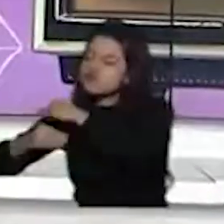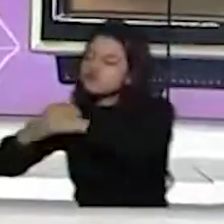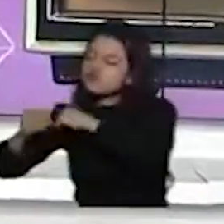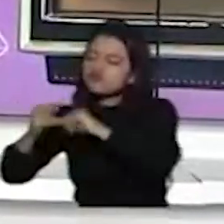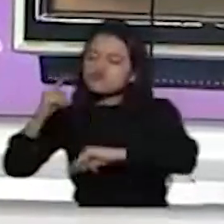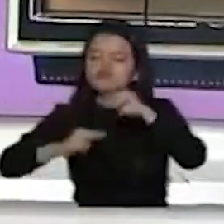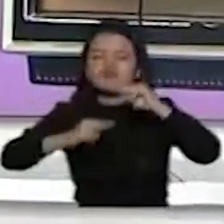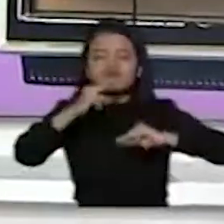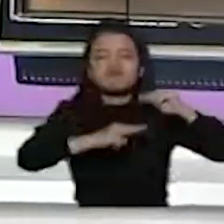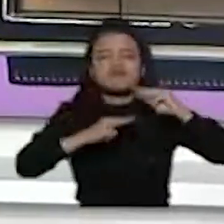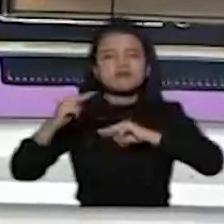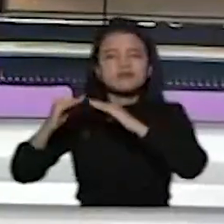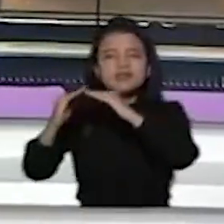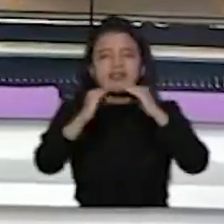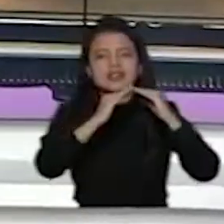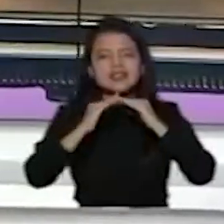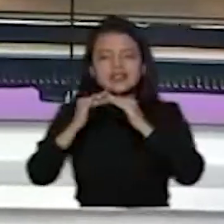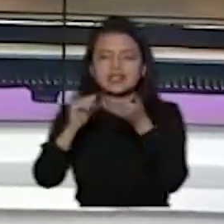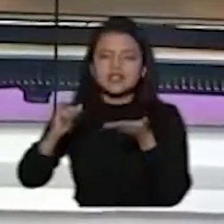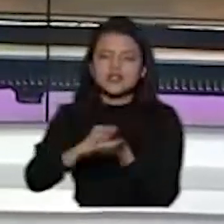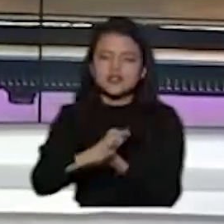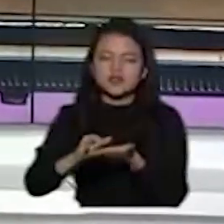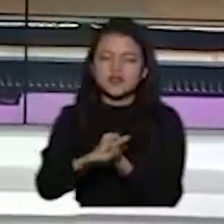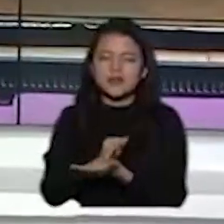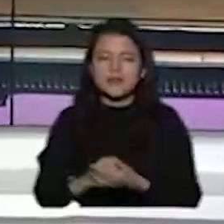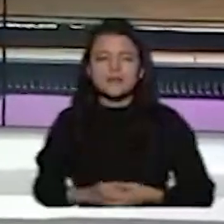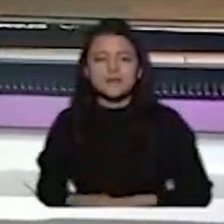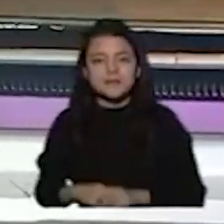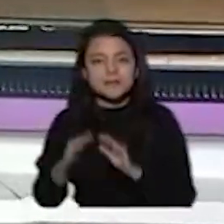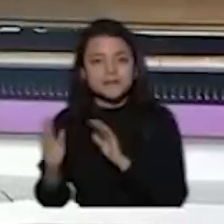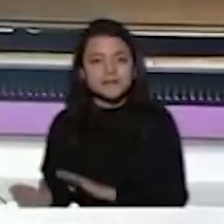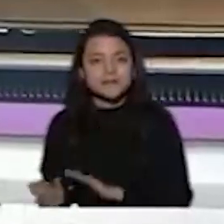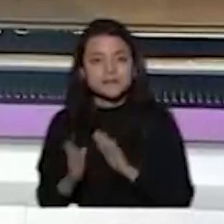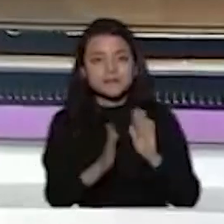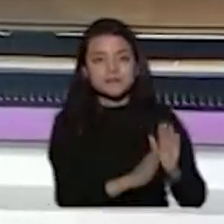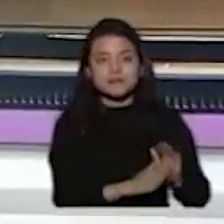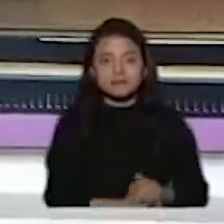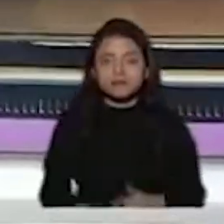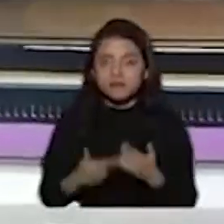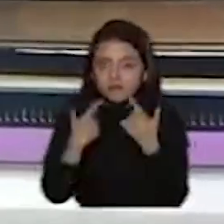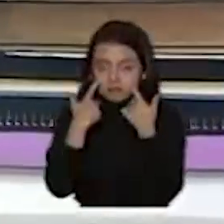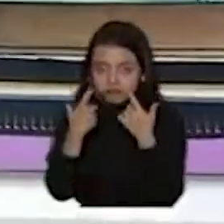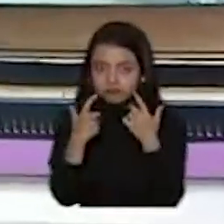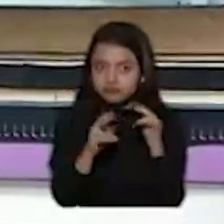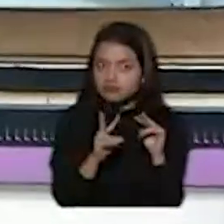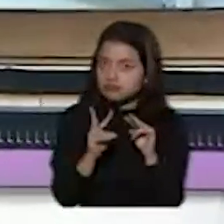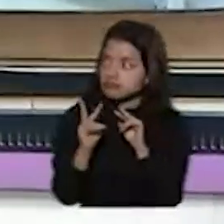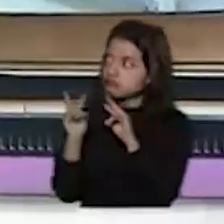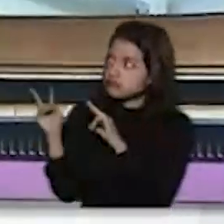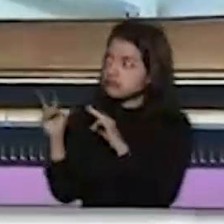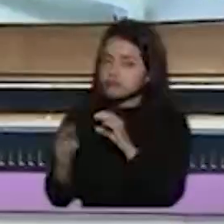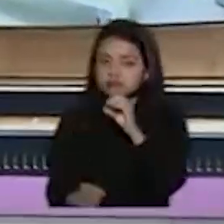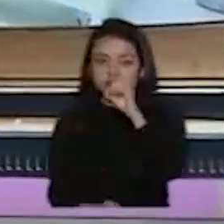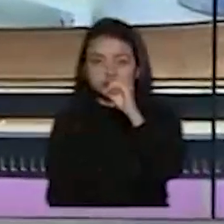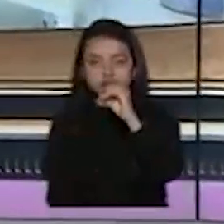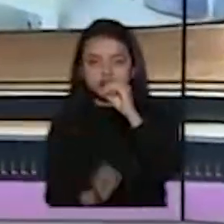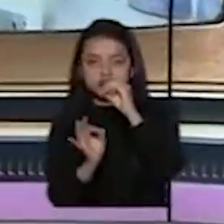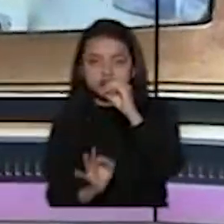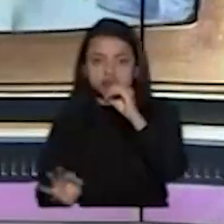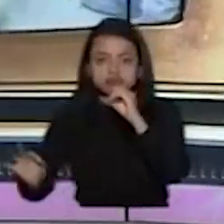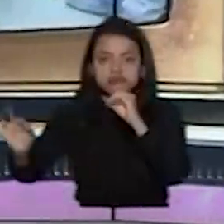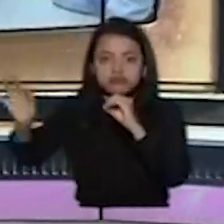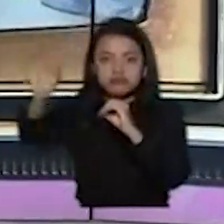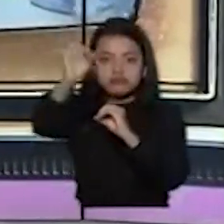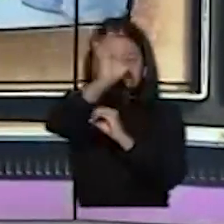Un hallazgo astronómico sin precedentes se hizo en las últimas horas. Planetas que orbitan a una estrella que